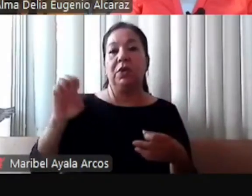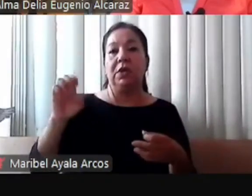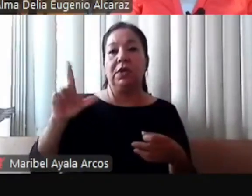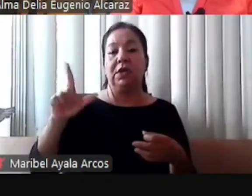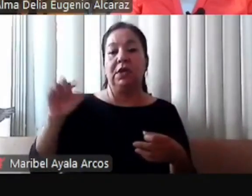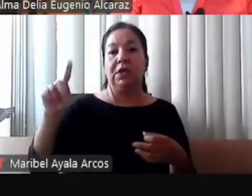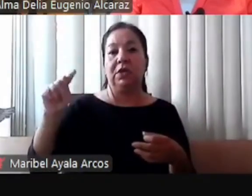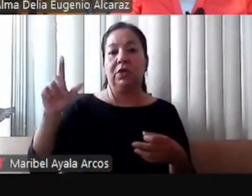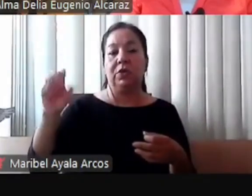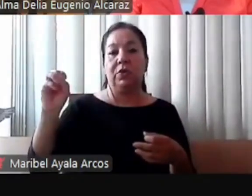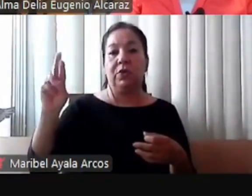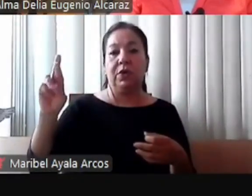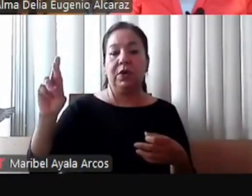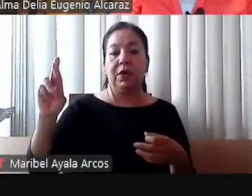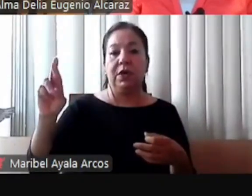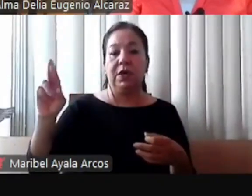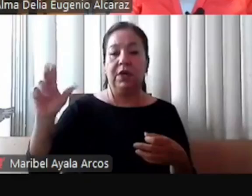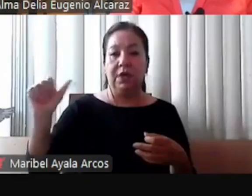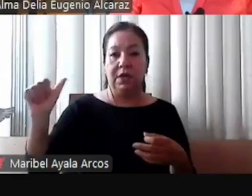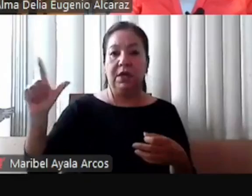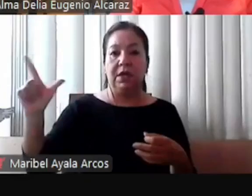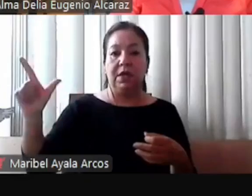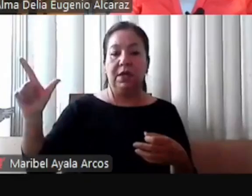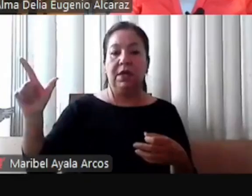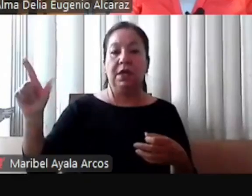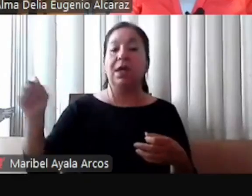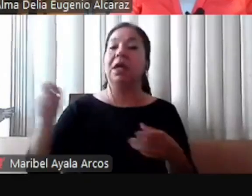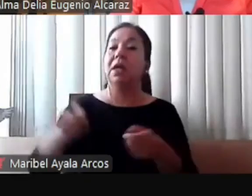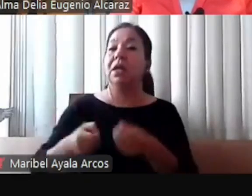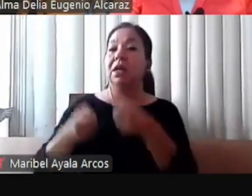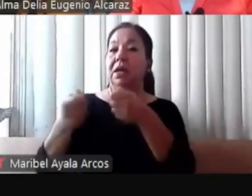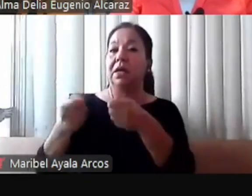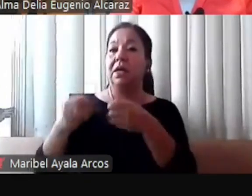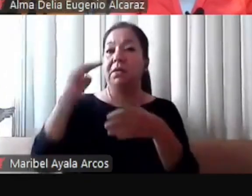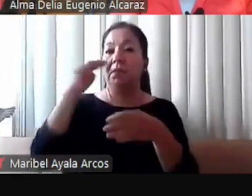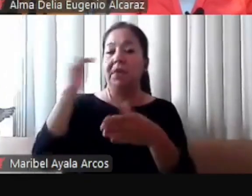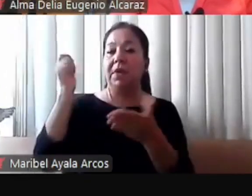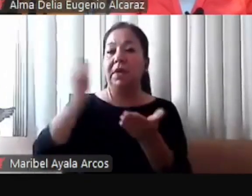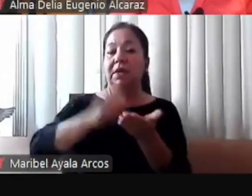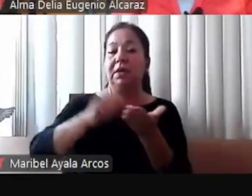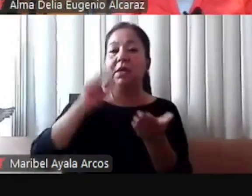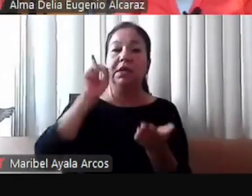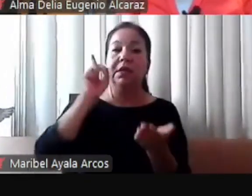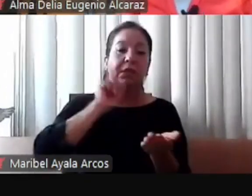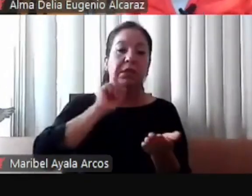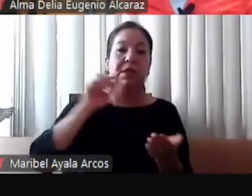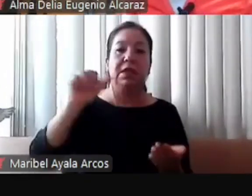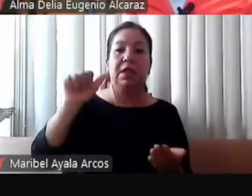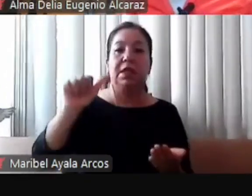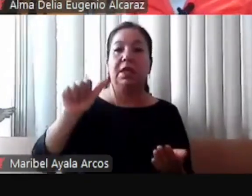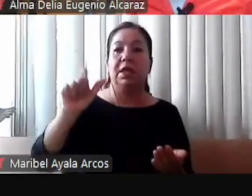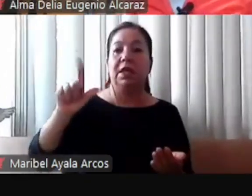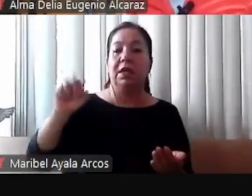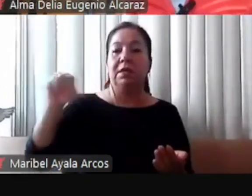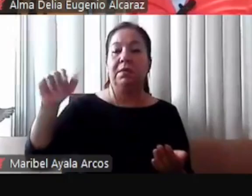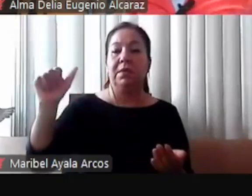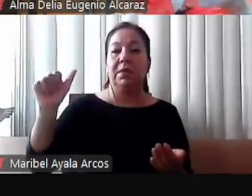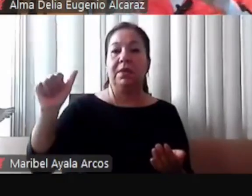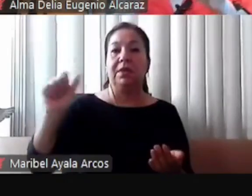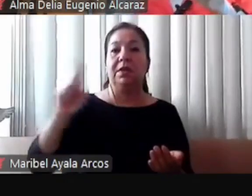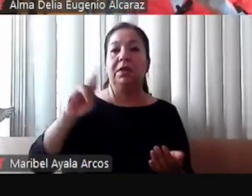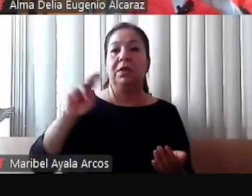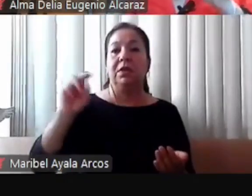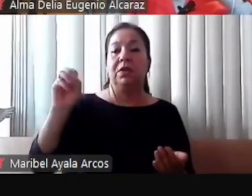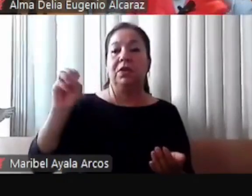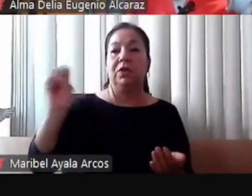de igual forma fue turnado a la ponencia a cargo de la magistrada Hilda Rosa Delgado Brito. Por lo tanto, le solicito, secretario, nos